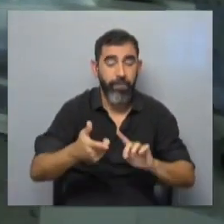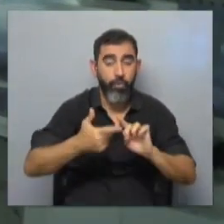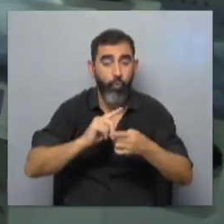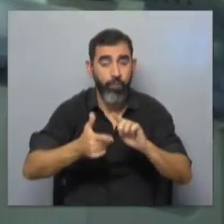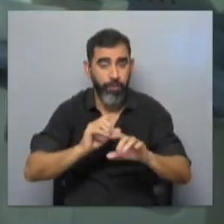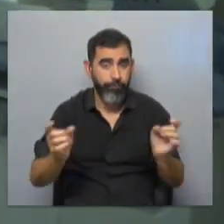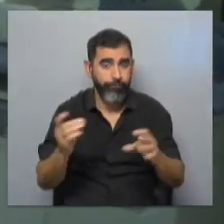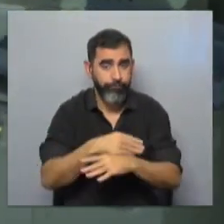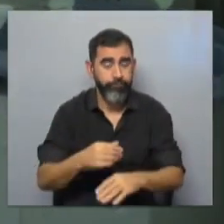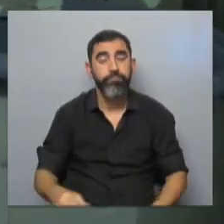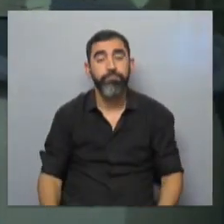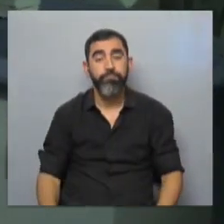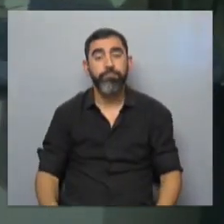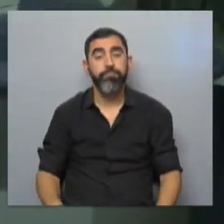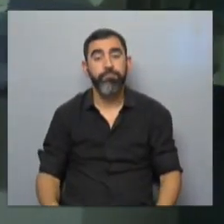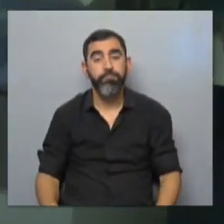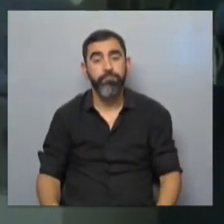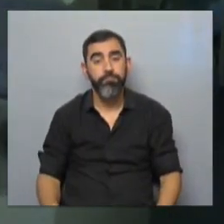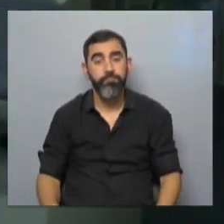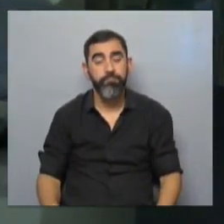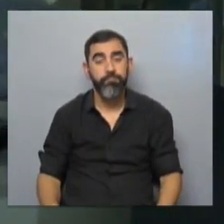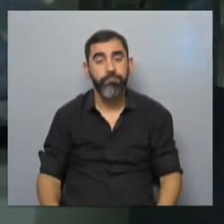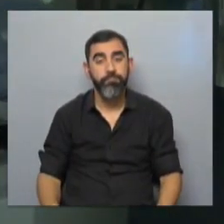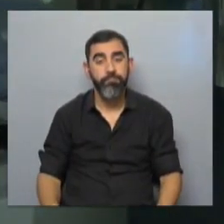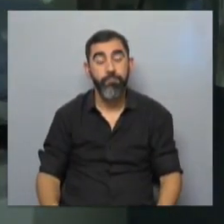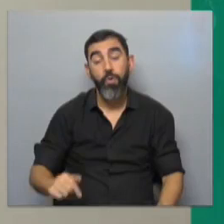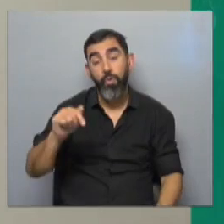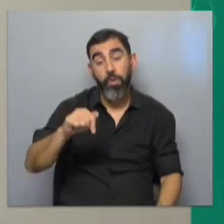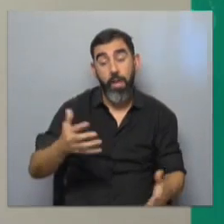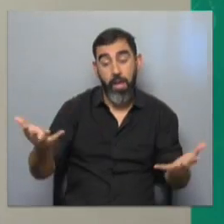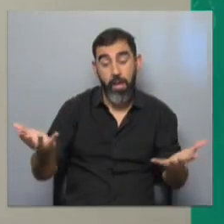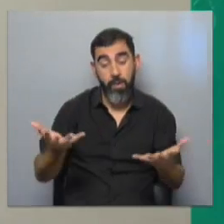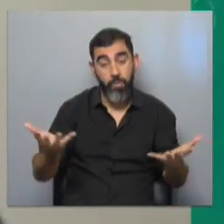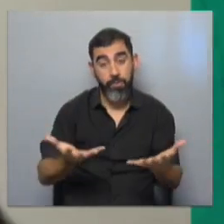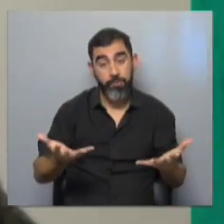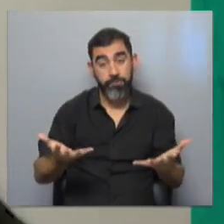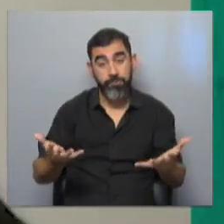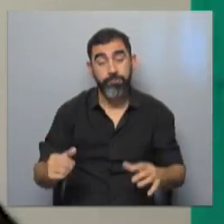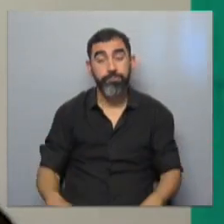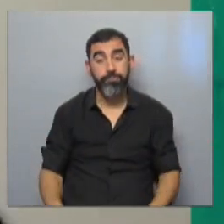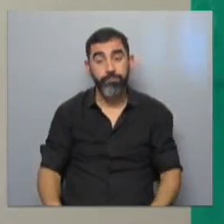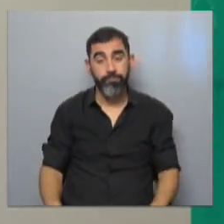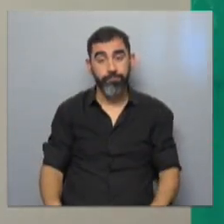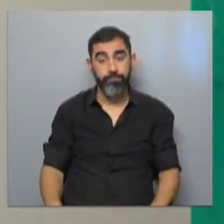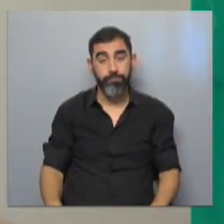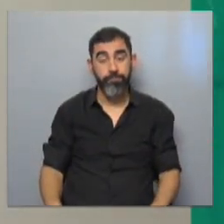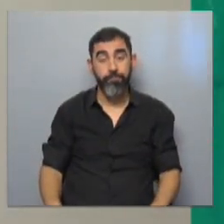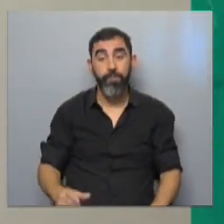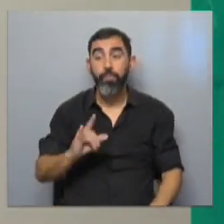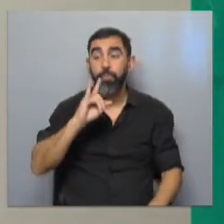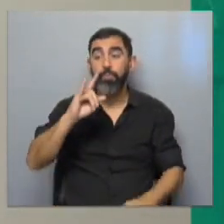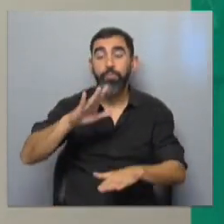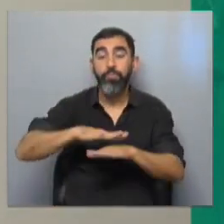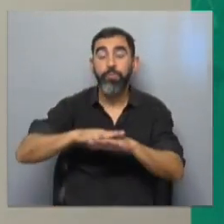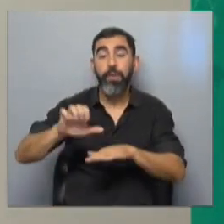convenio. Entonces vamos con eso. Hoy por hoy, como se dice en la jerga futbolística, la pelota está en la cancha